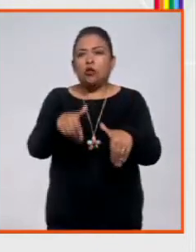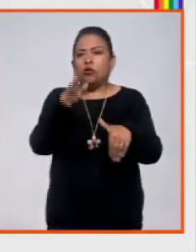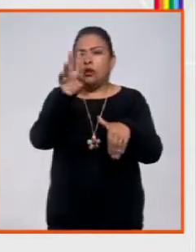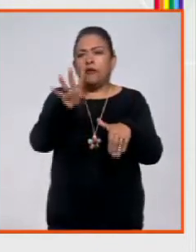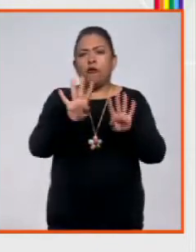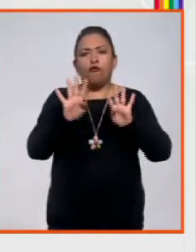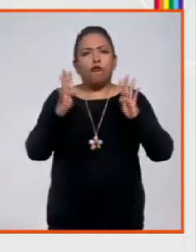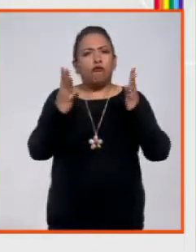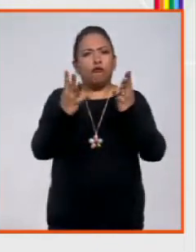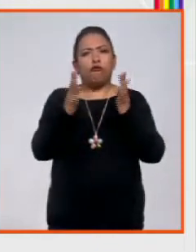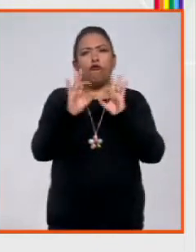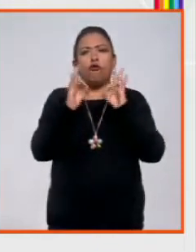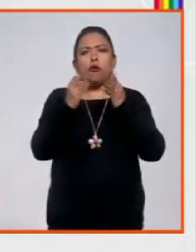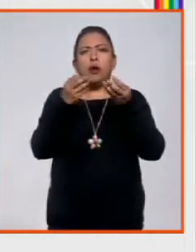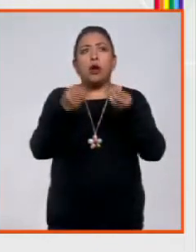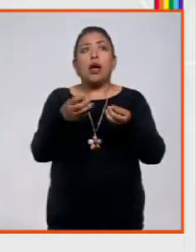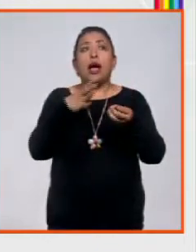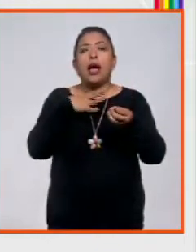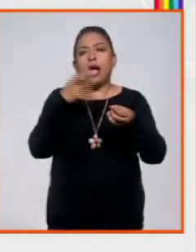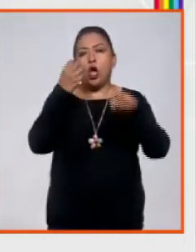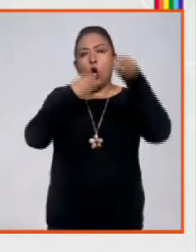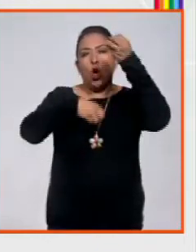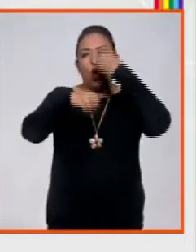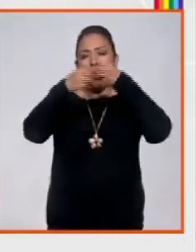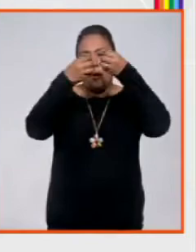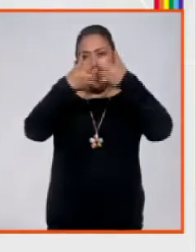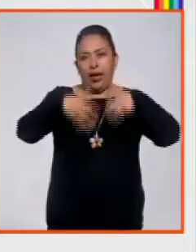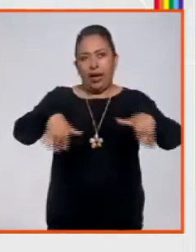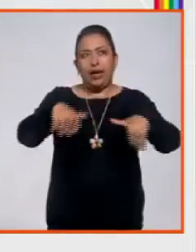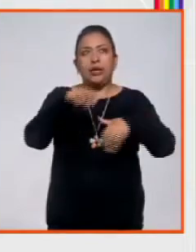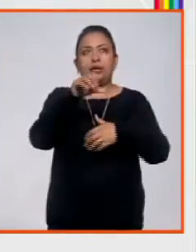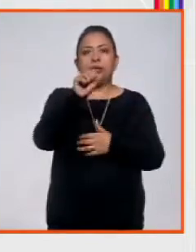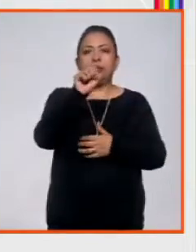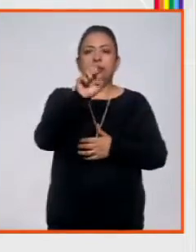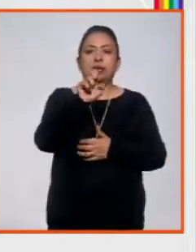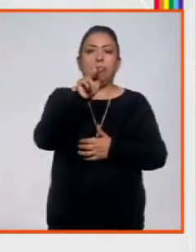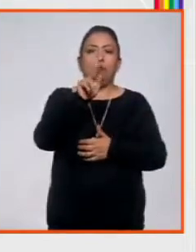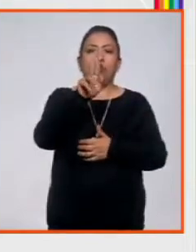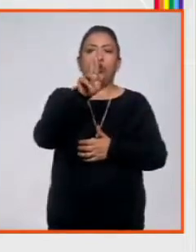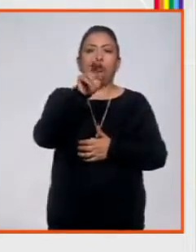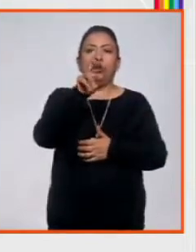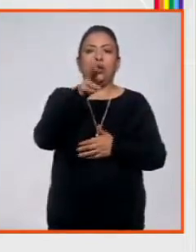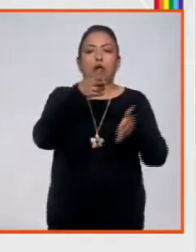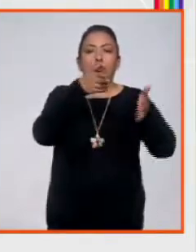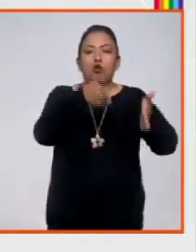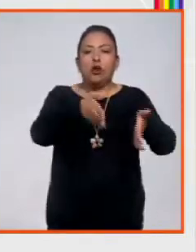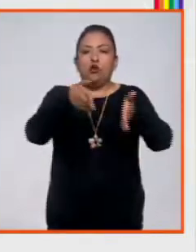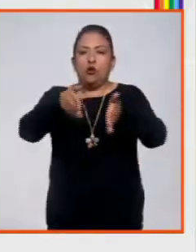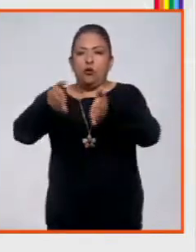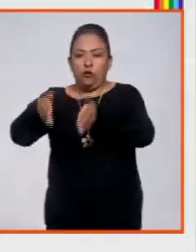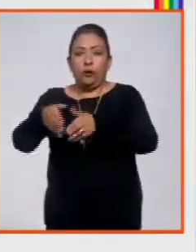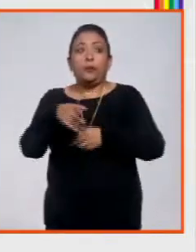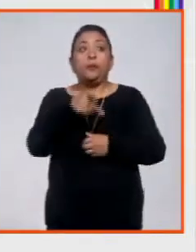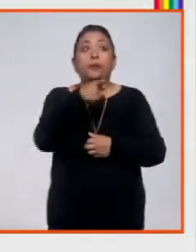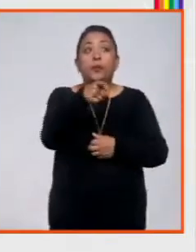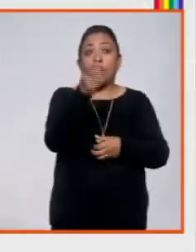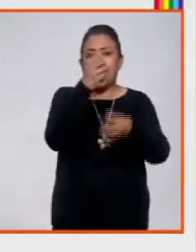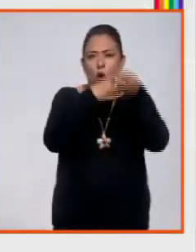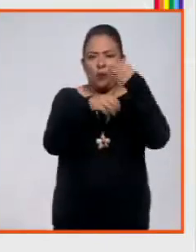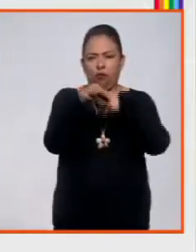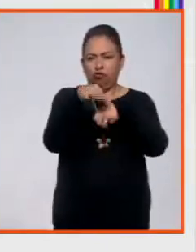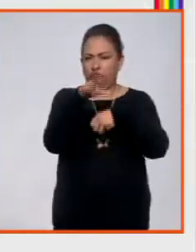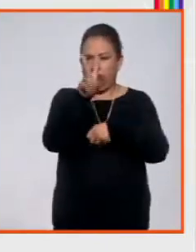original se representa la obra sepulturas sepulturas es una obra que no es